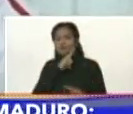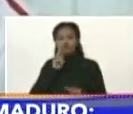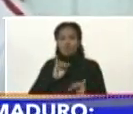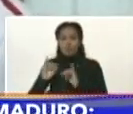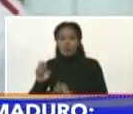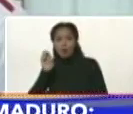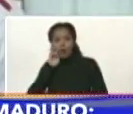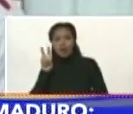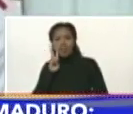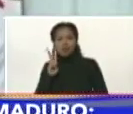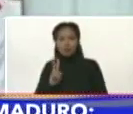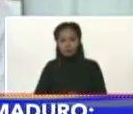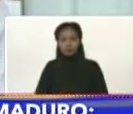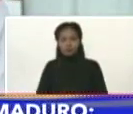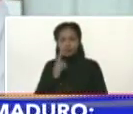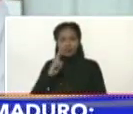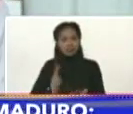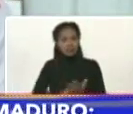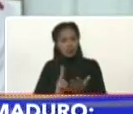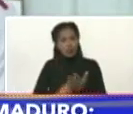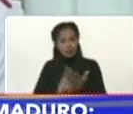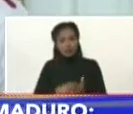Evo Morales Jaime. Esa es la verdad.